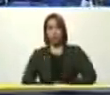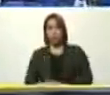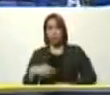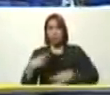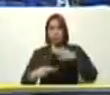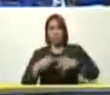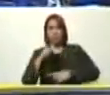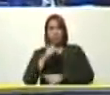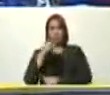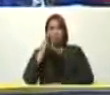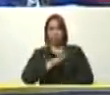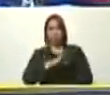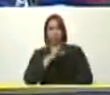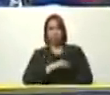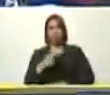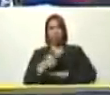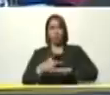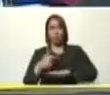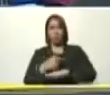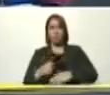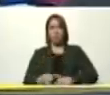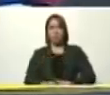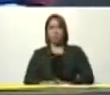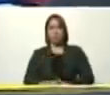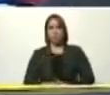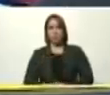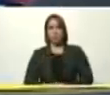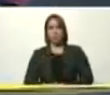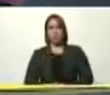revolucionario, social, gubernamental.